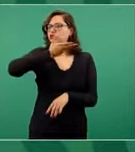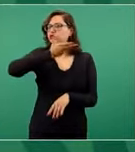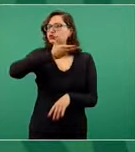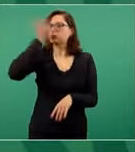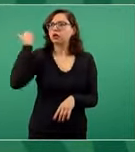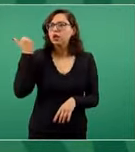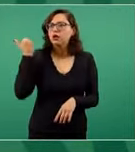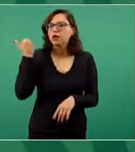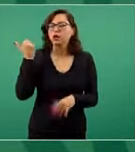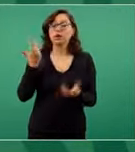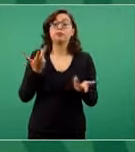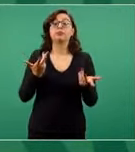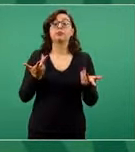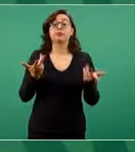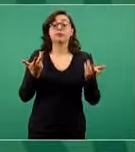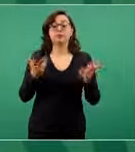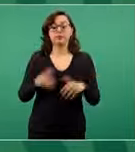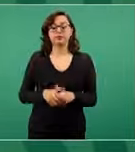Entonces